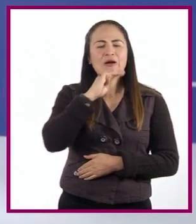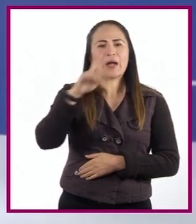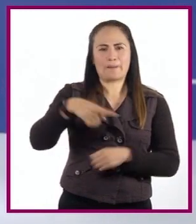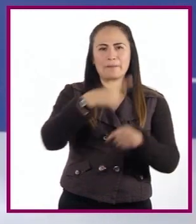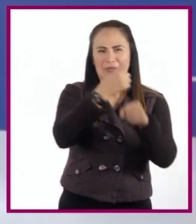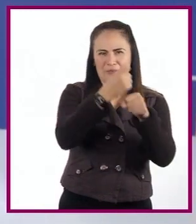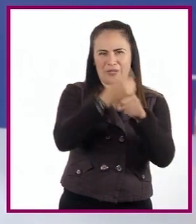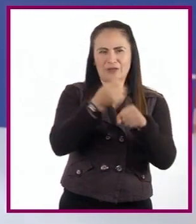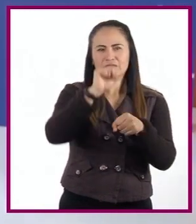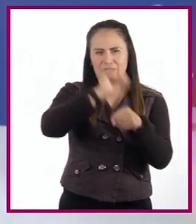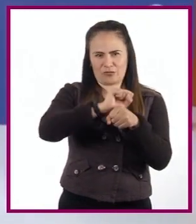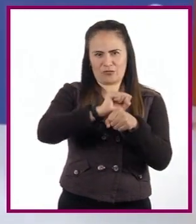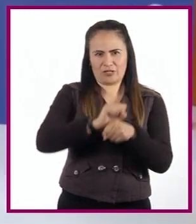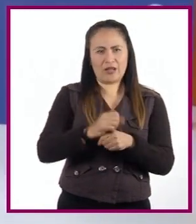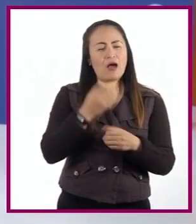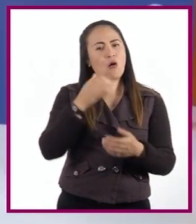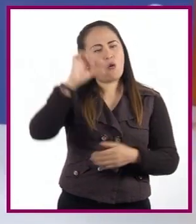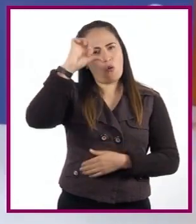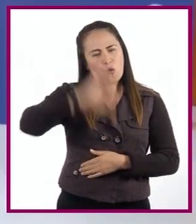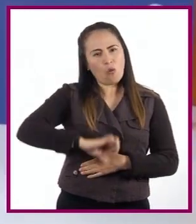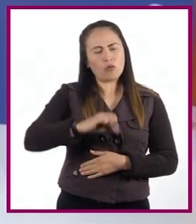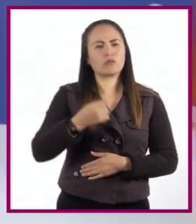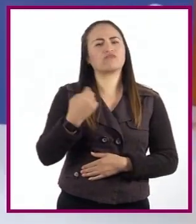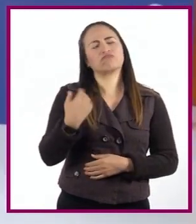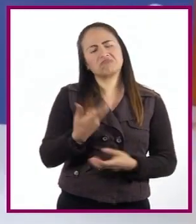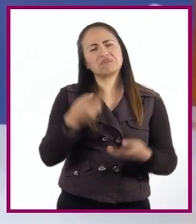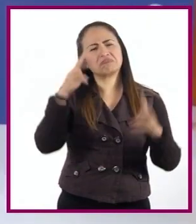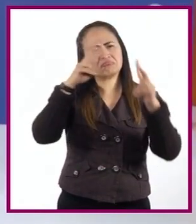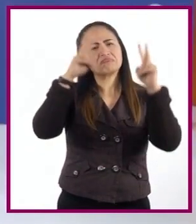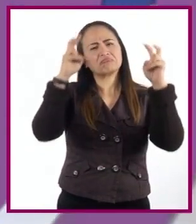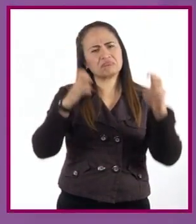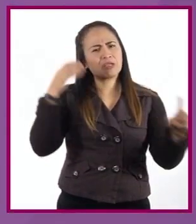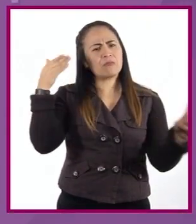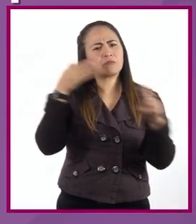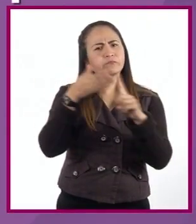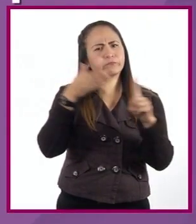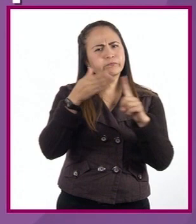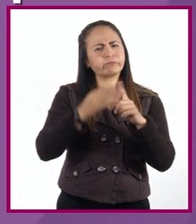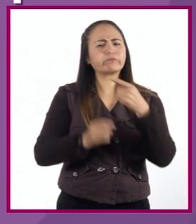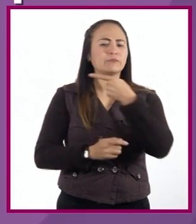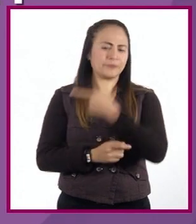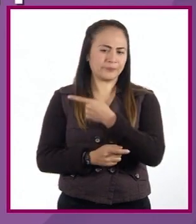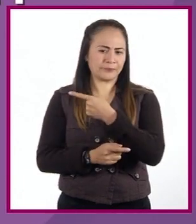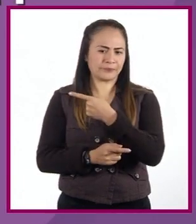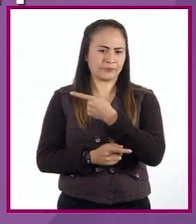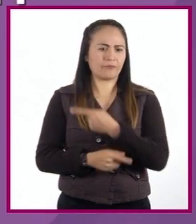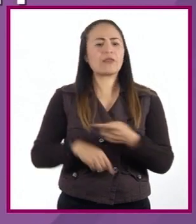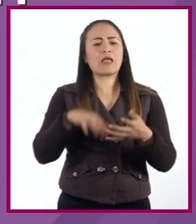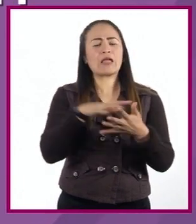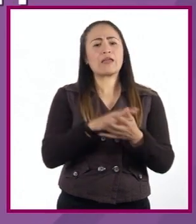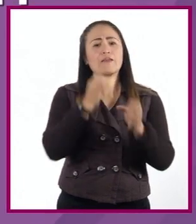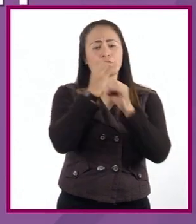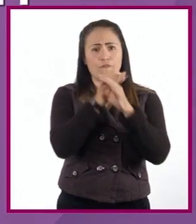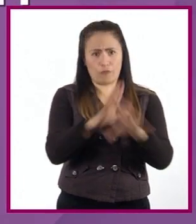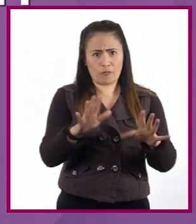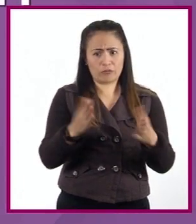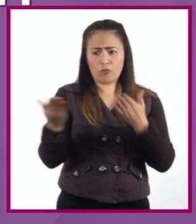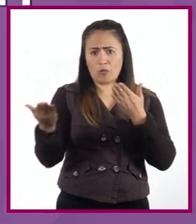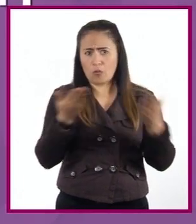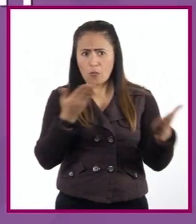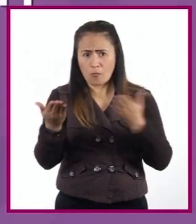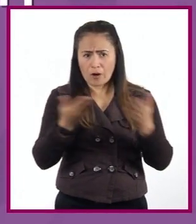secundaria. En esta ocasión trabajaré con ustedes el aprendizaje esperado. Lee y compara notas informativas sobre